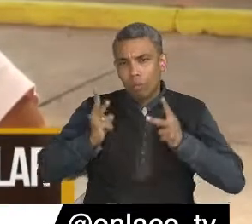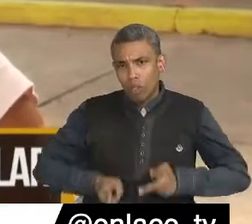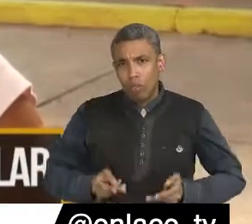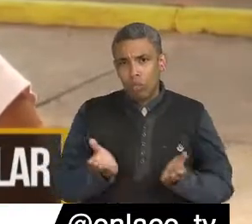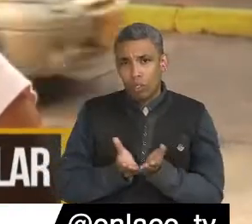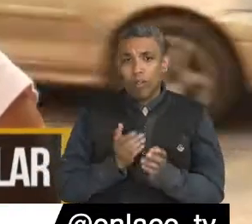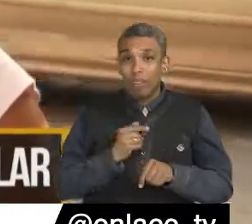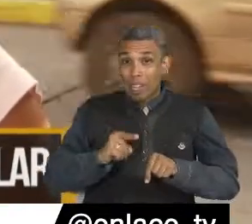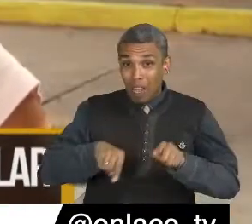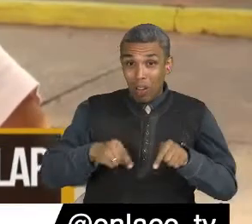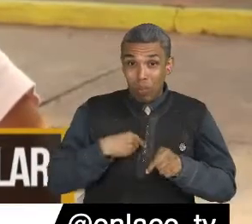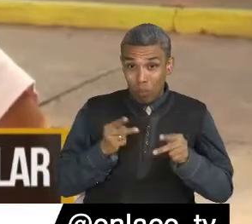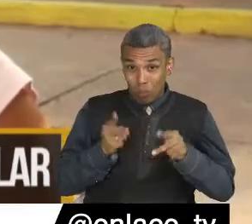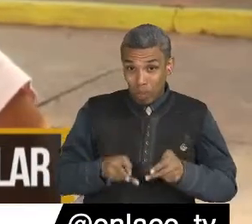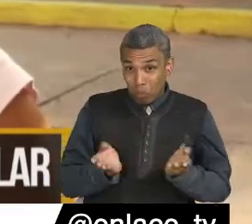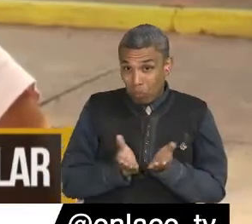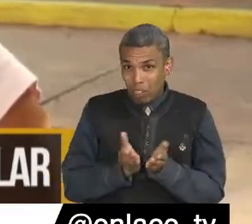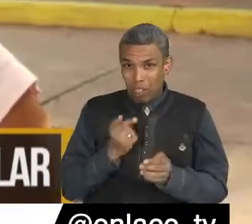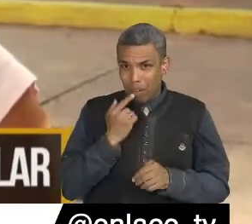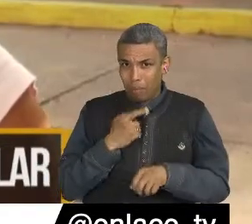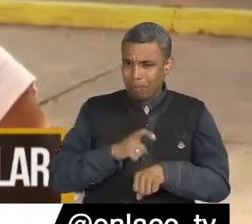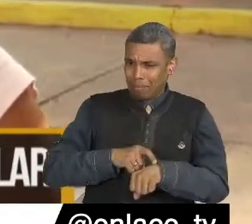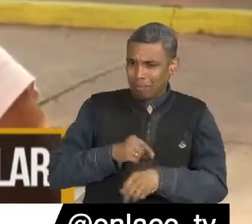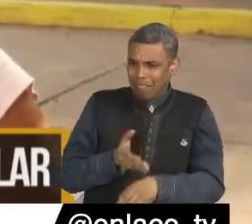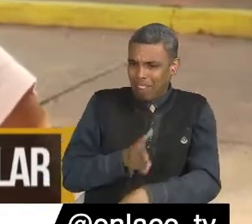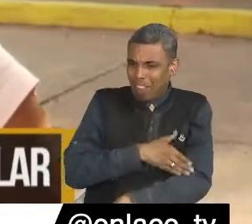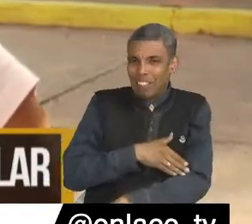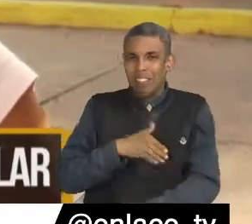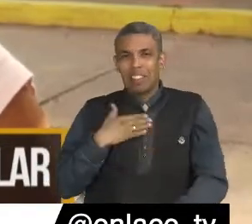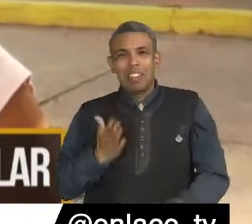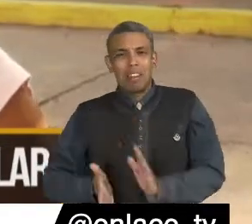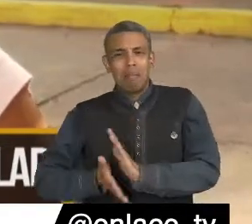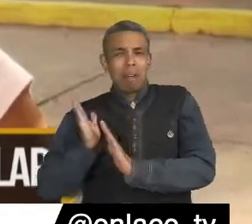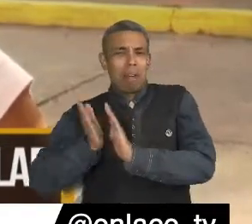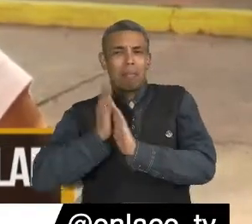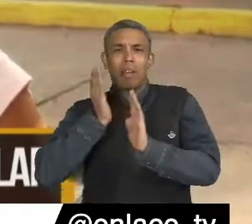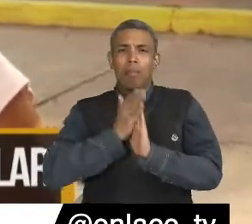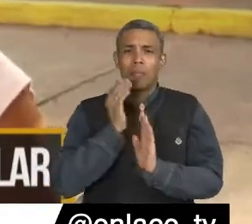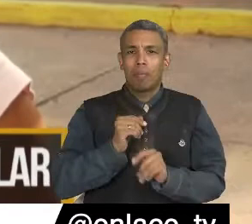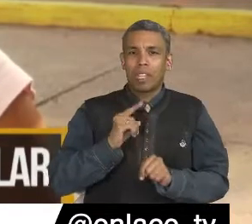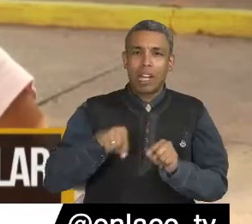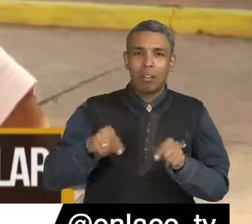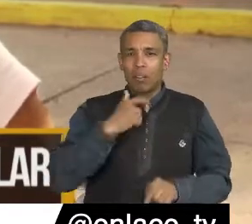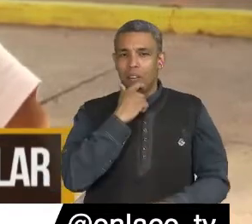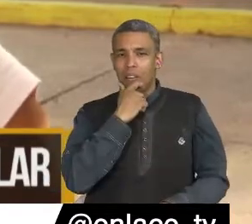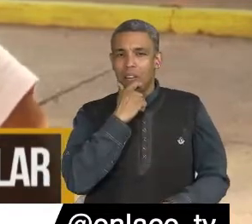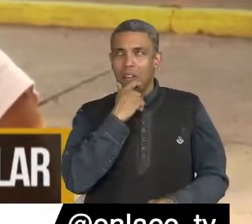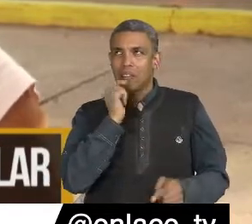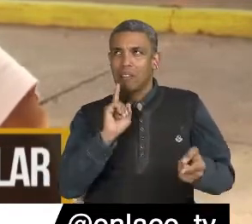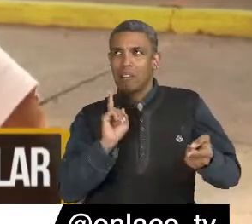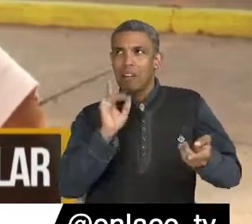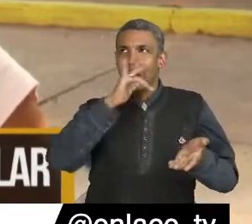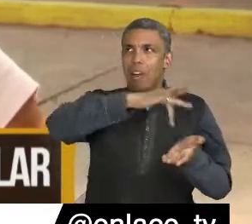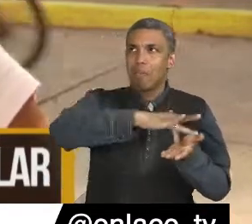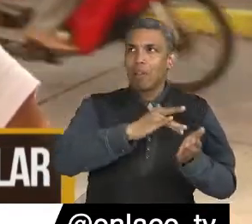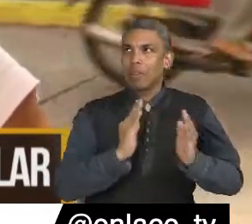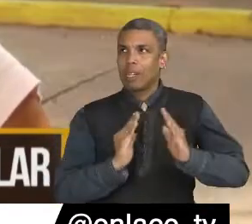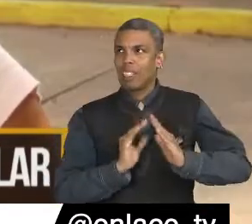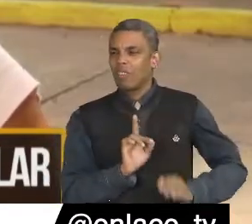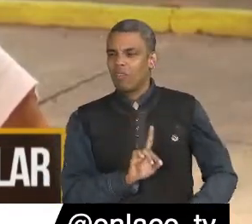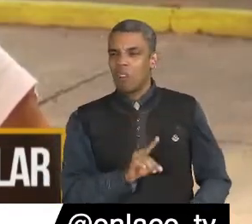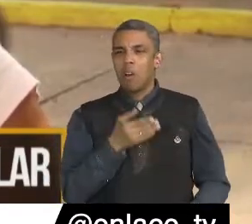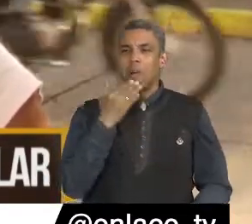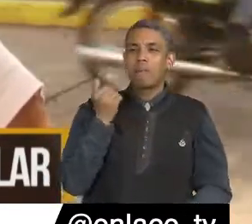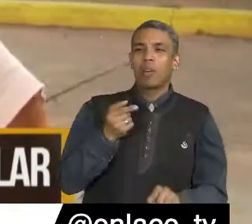los colegios y en vez de irse para la casa se van para otros barrios y para otros lugares donde han habido accidentes, como el que